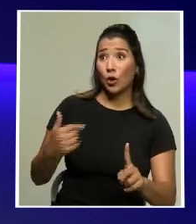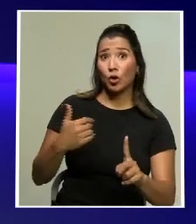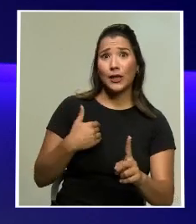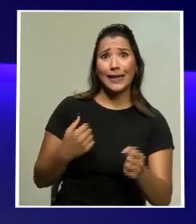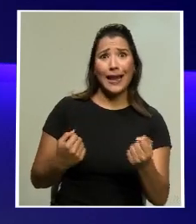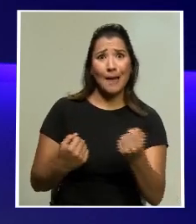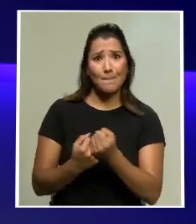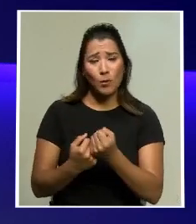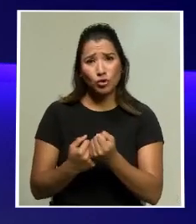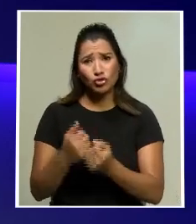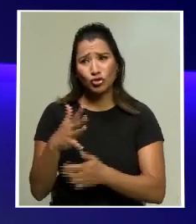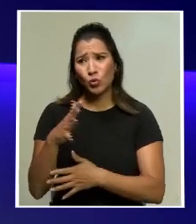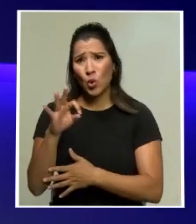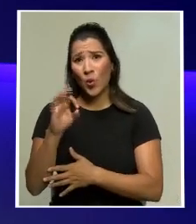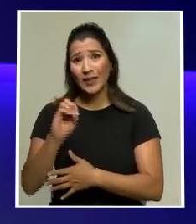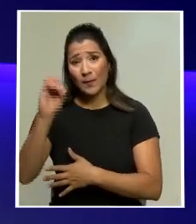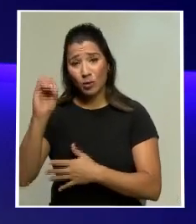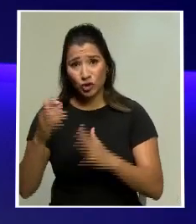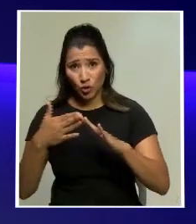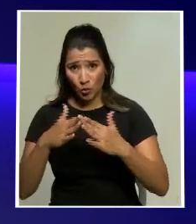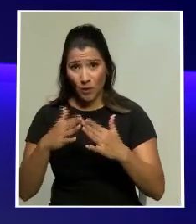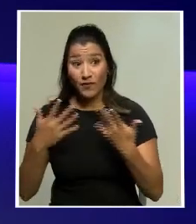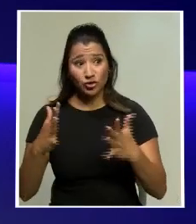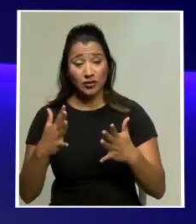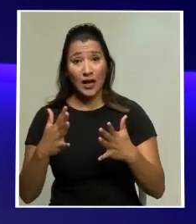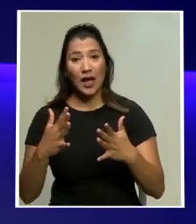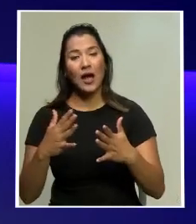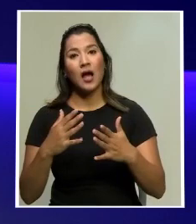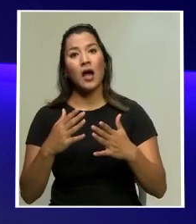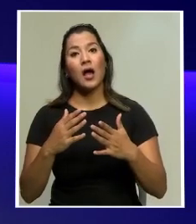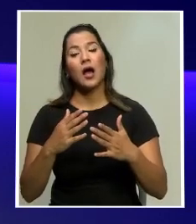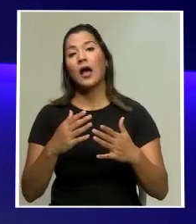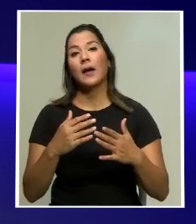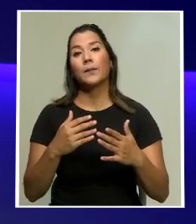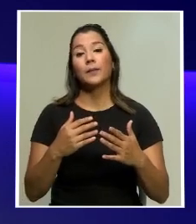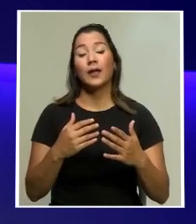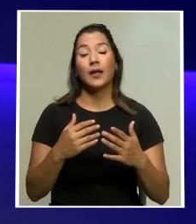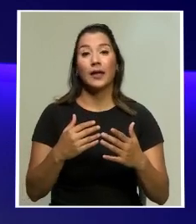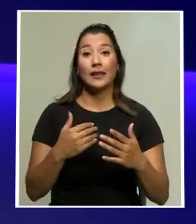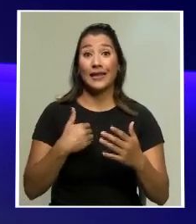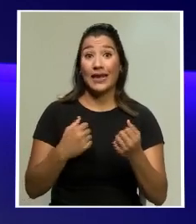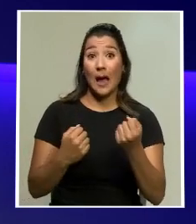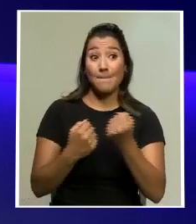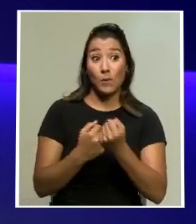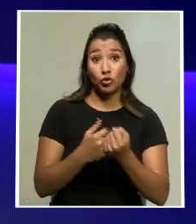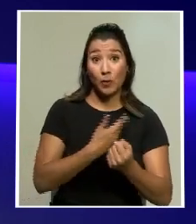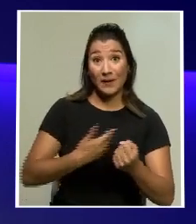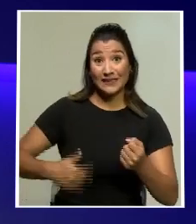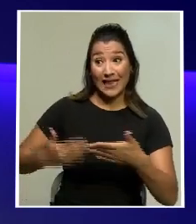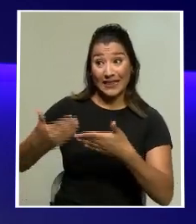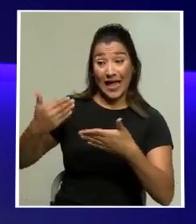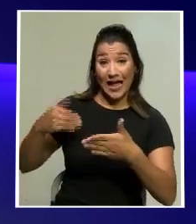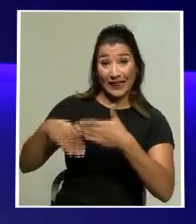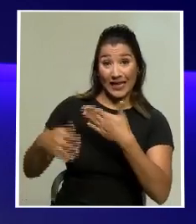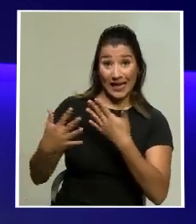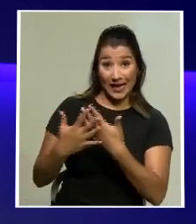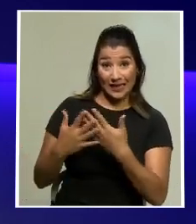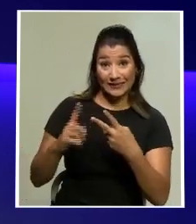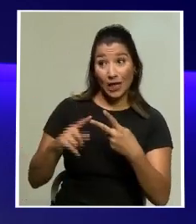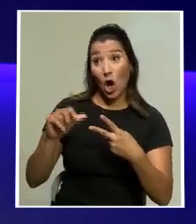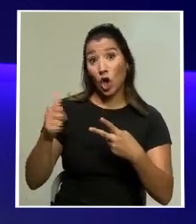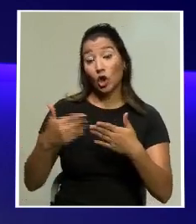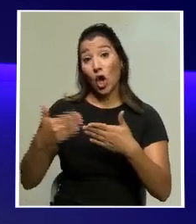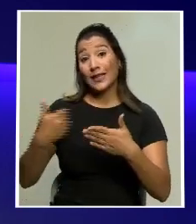tuvo dos presidentes encarcelados, Tony Saca y Francisco Flores, y tiene otro expresidente en